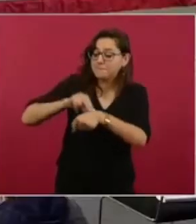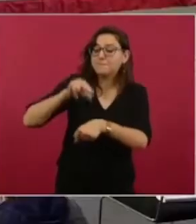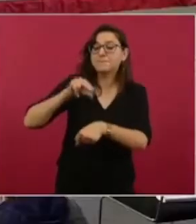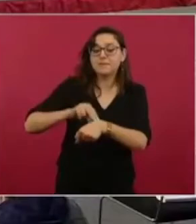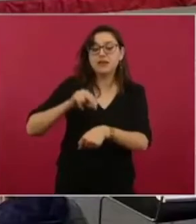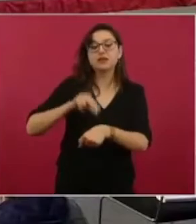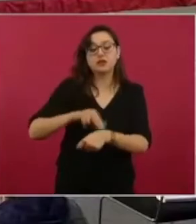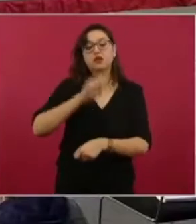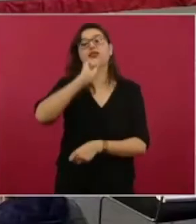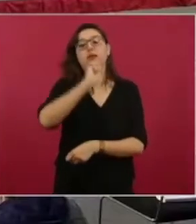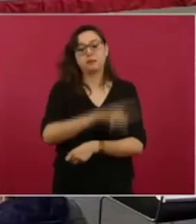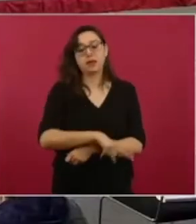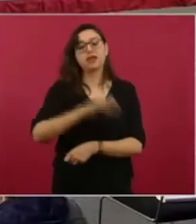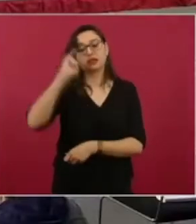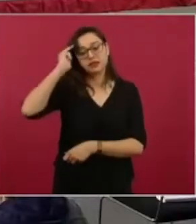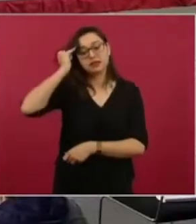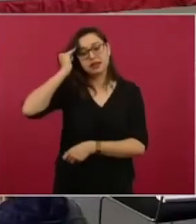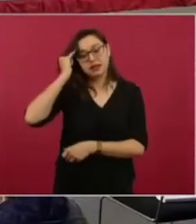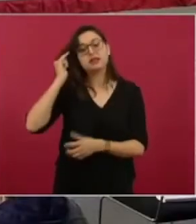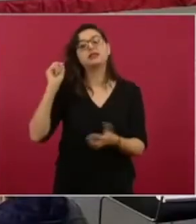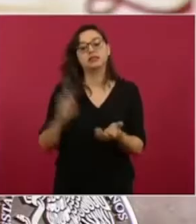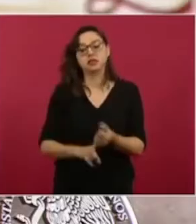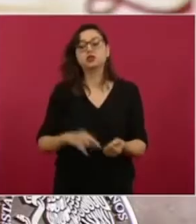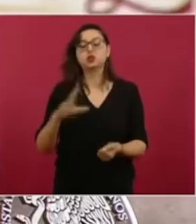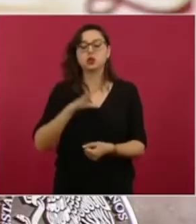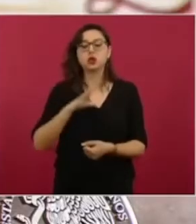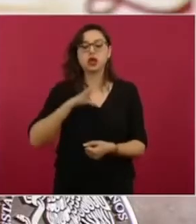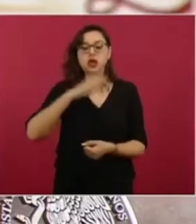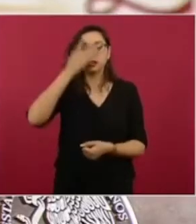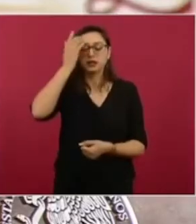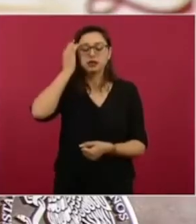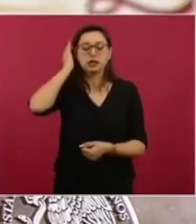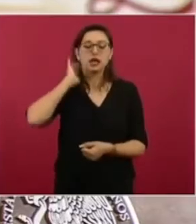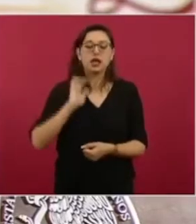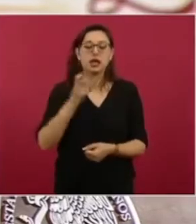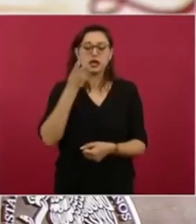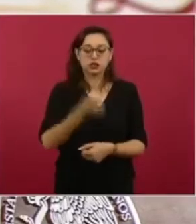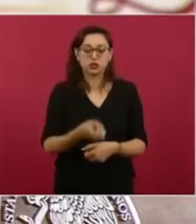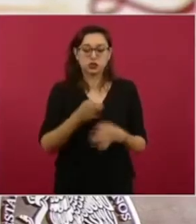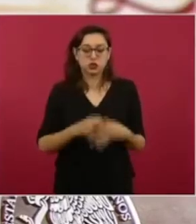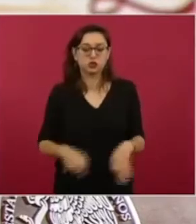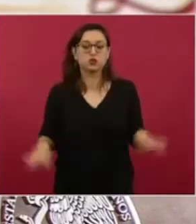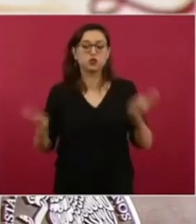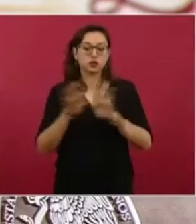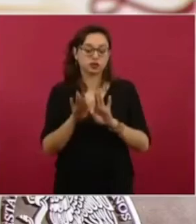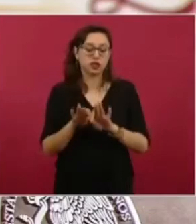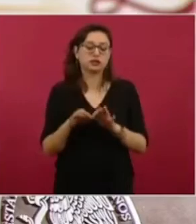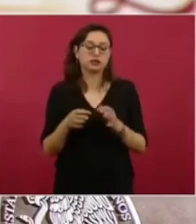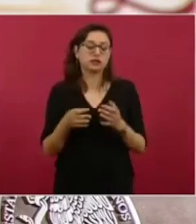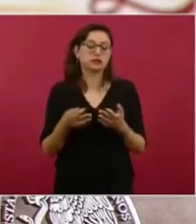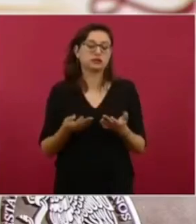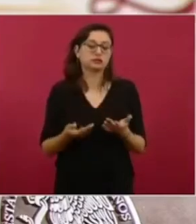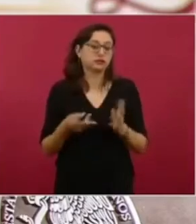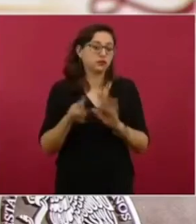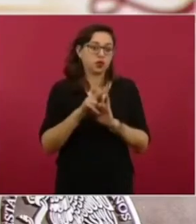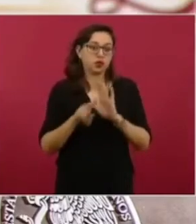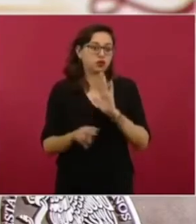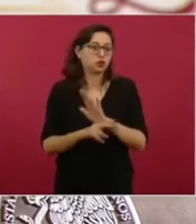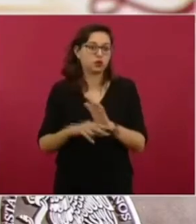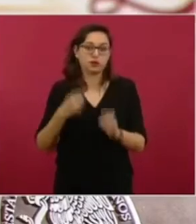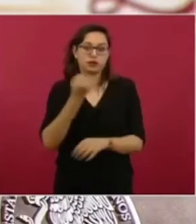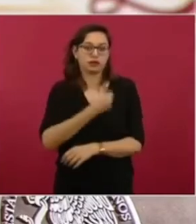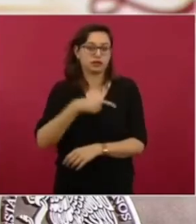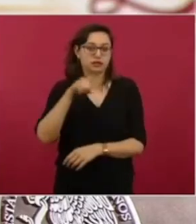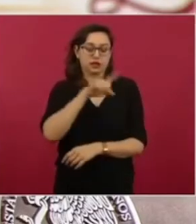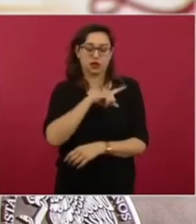ser, como se está buscando y como dictan las normas más importantes de salud